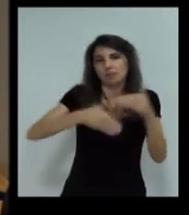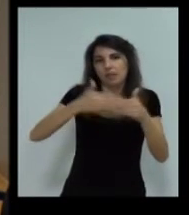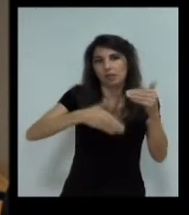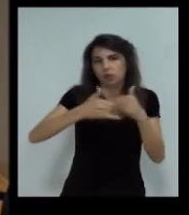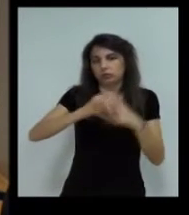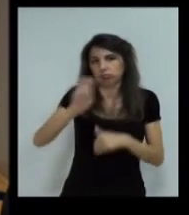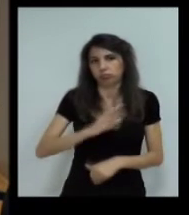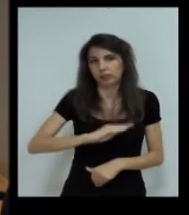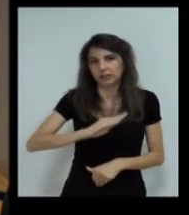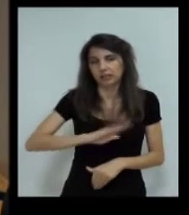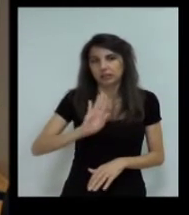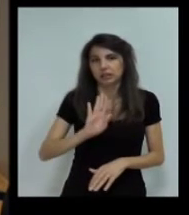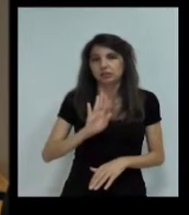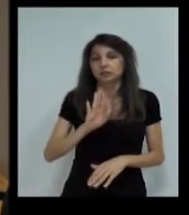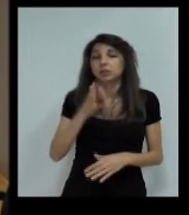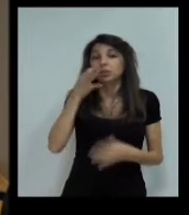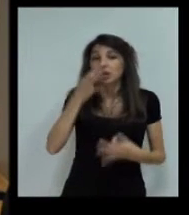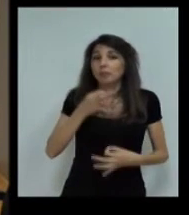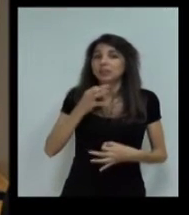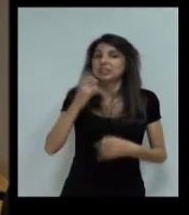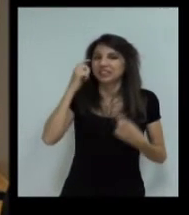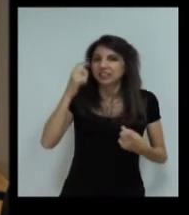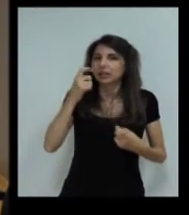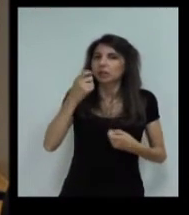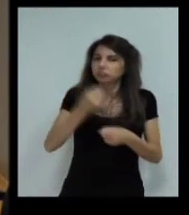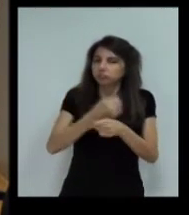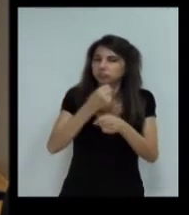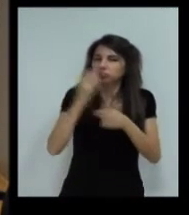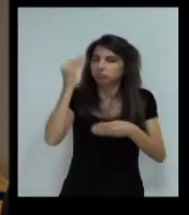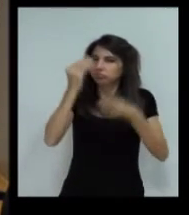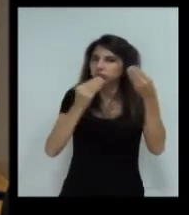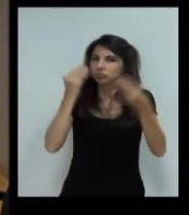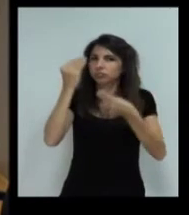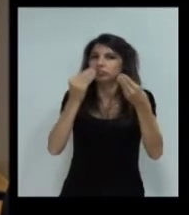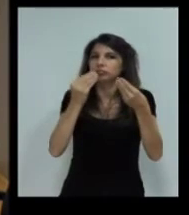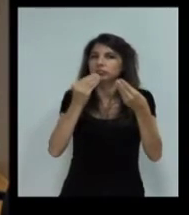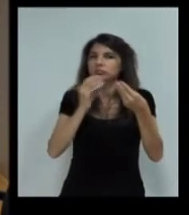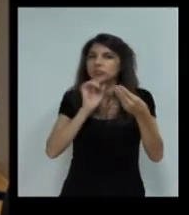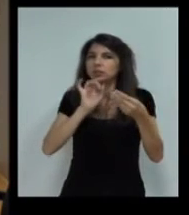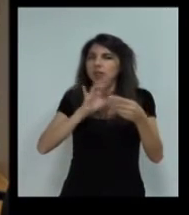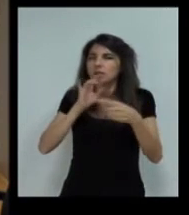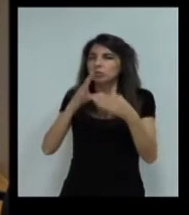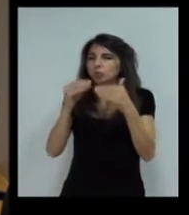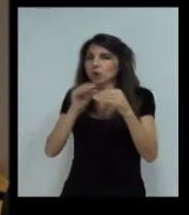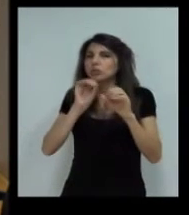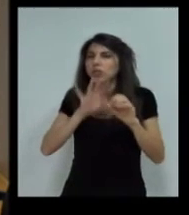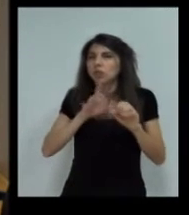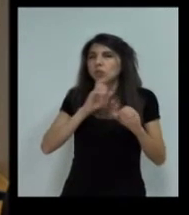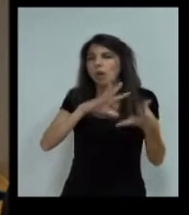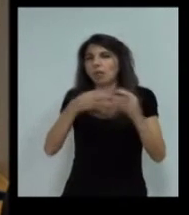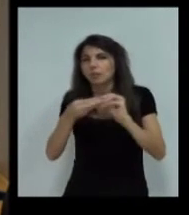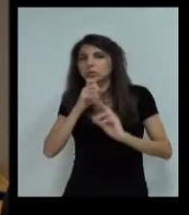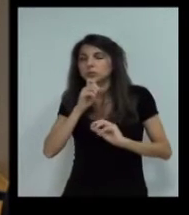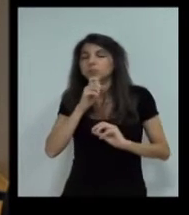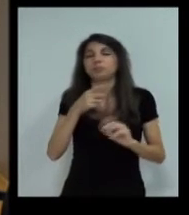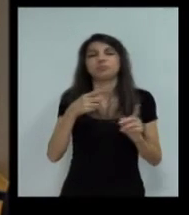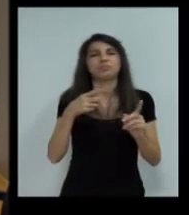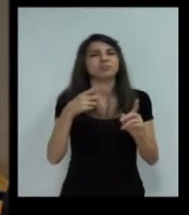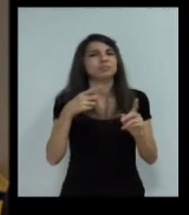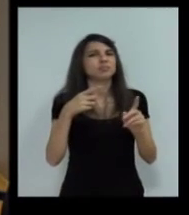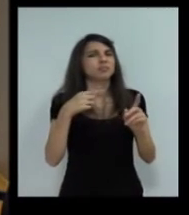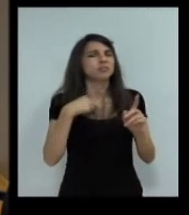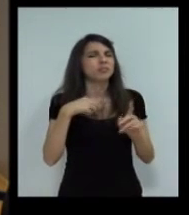vamos, en la línea es esa, la línea es ir trabajando pensando en quién nos yo he oído dirigimos. Que se repiten demasiado